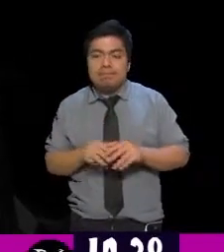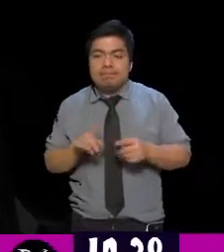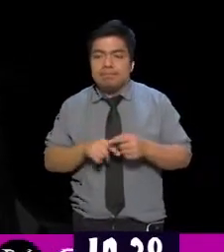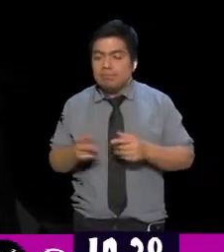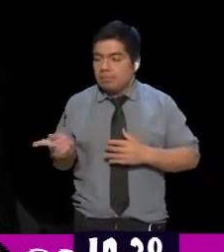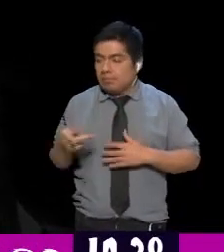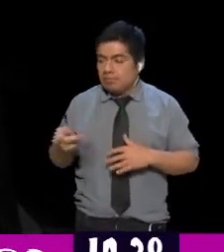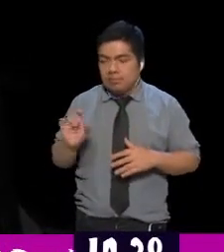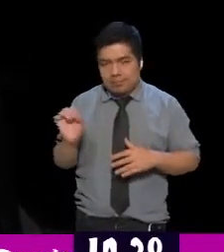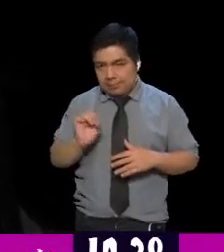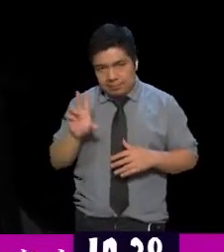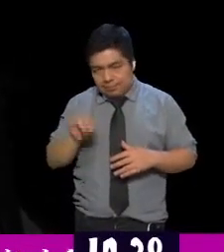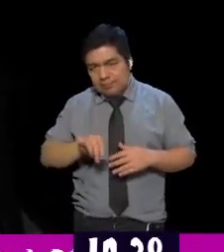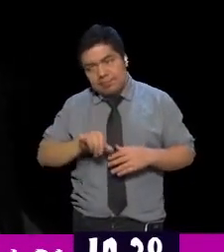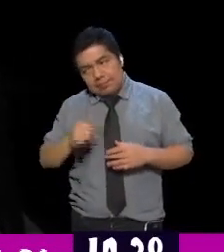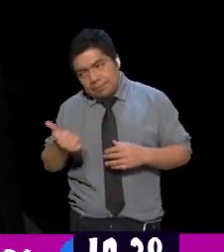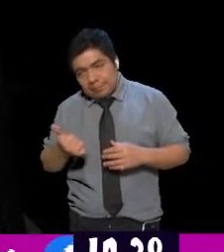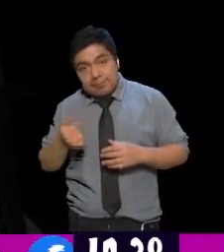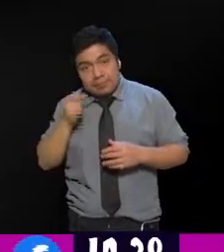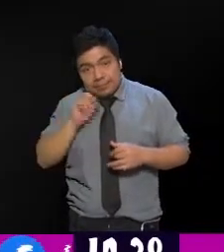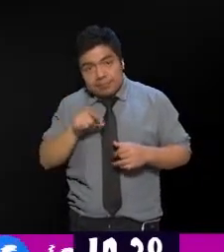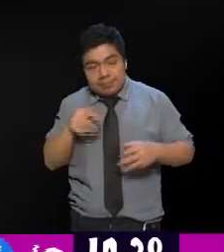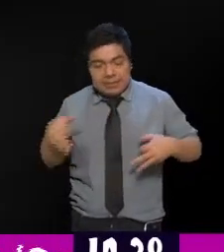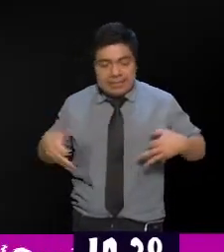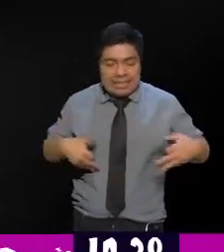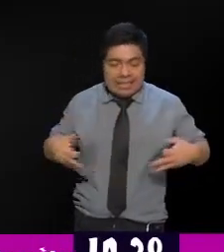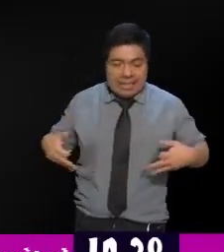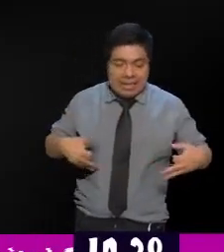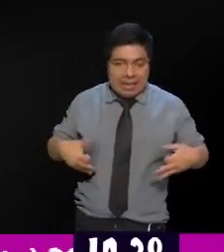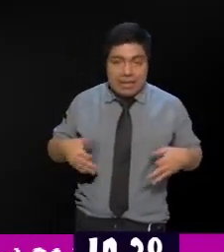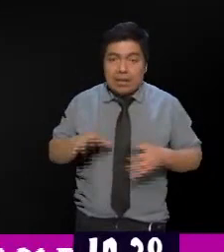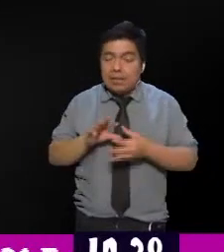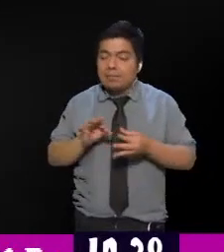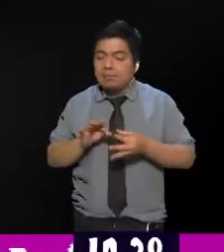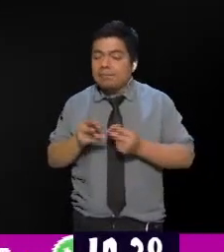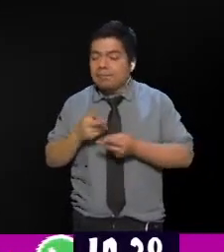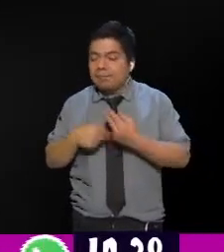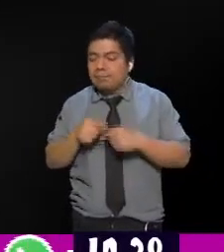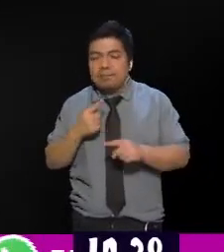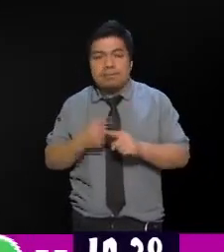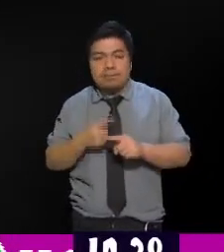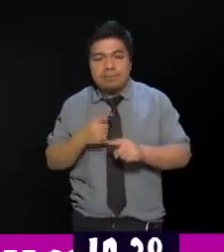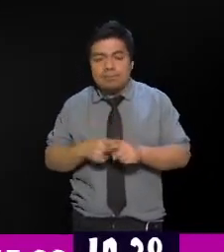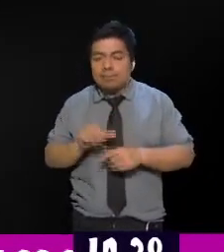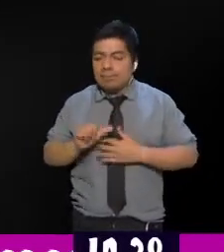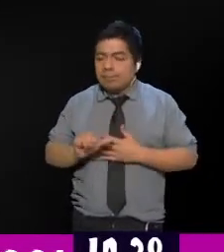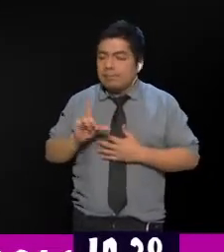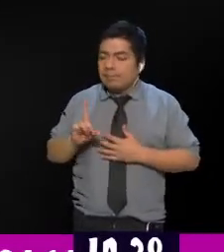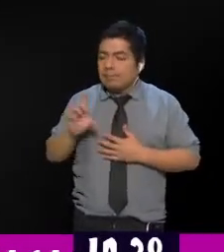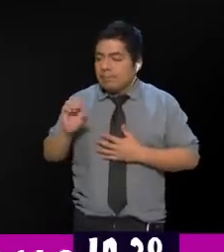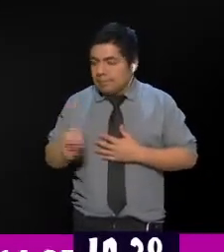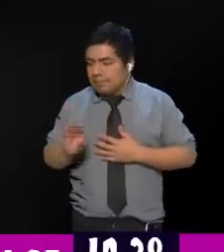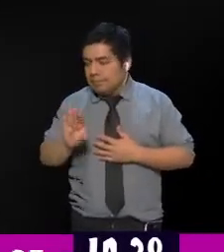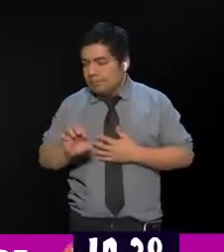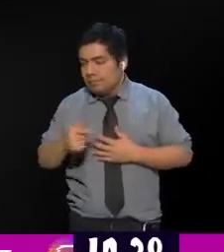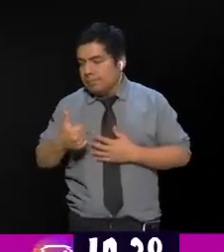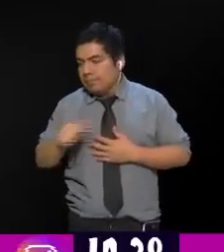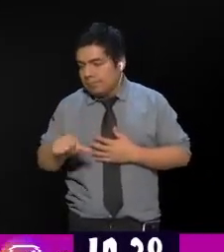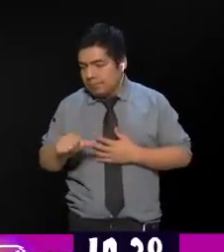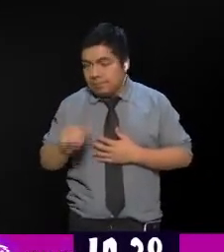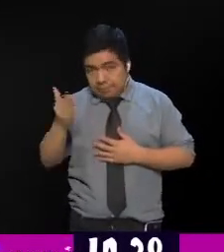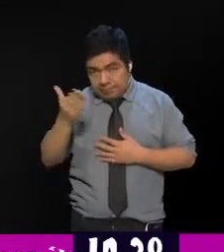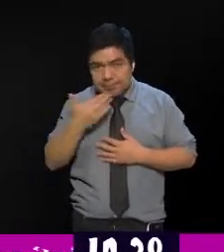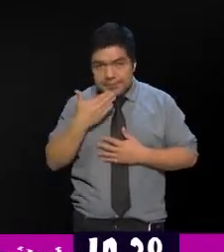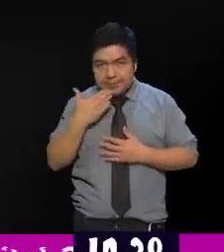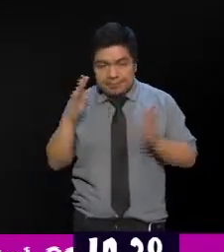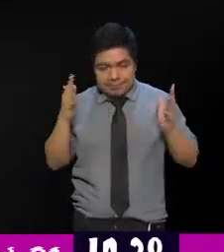pulques tampoco, señora. También es una obra de teatro de la que nos viene a platicar Aldo Bringas. El aplauso para